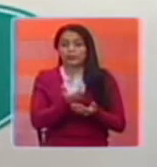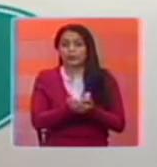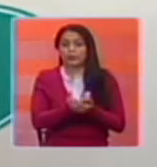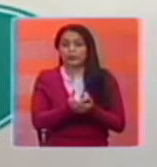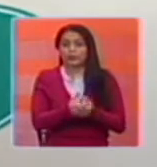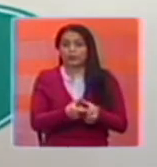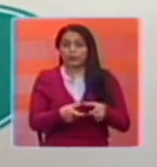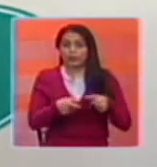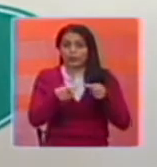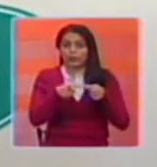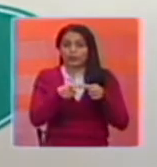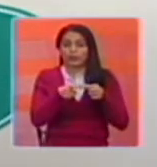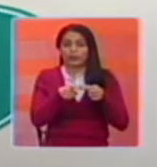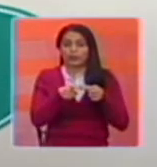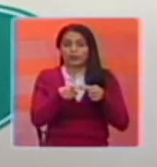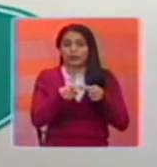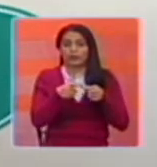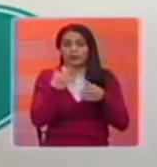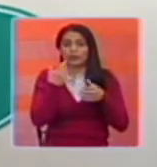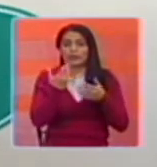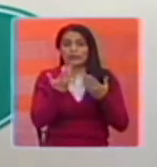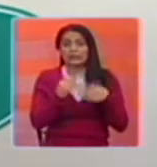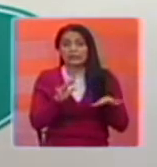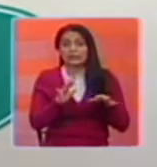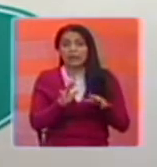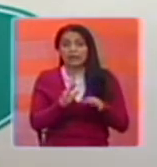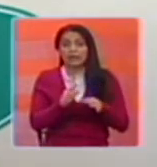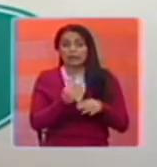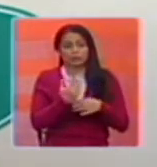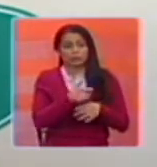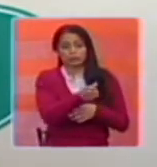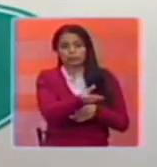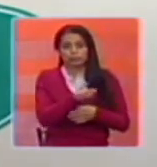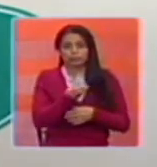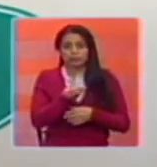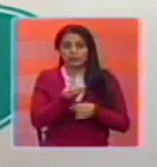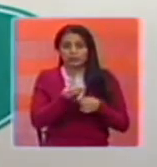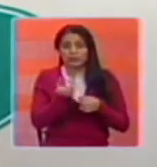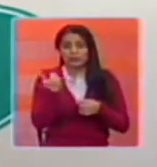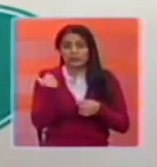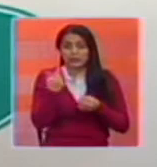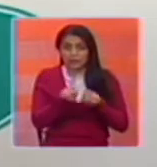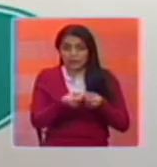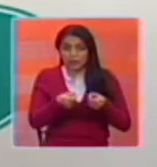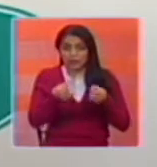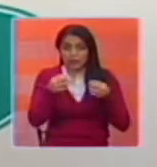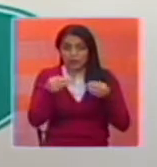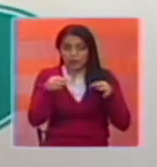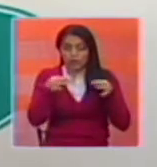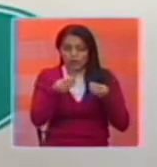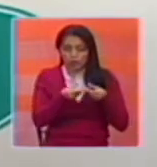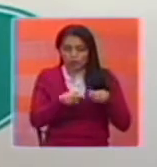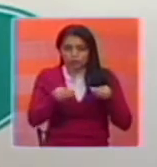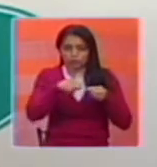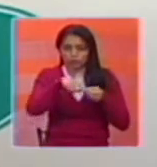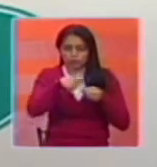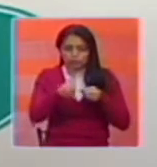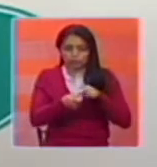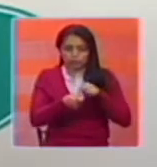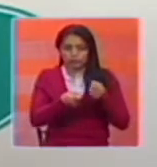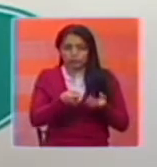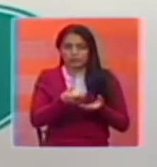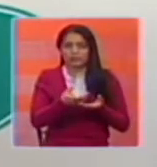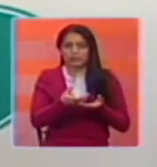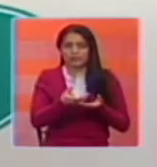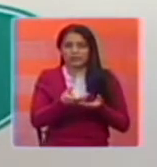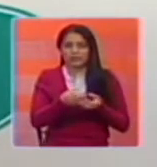Ya preparados, listos, que venden en los supermercados, vienen con el pirotín, es decir, con el papelito, y usted los pela y se le